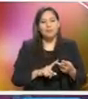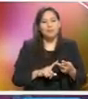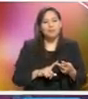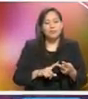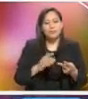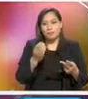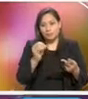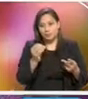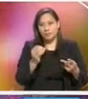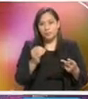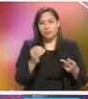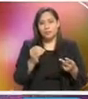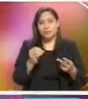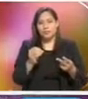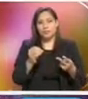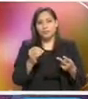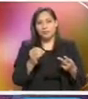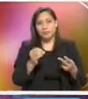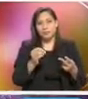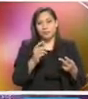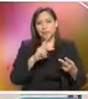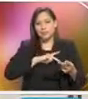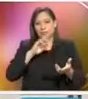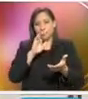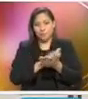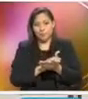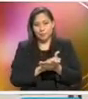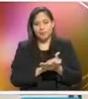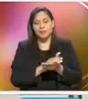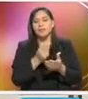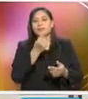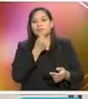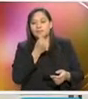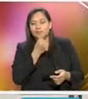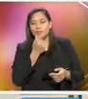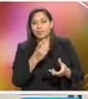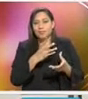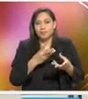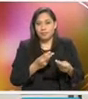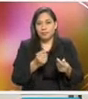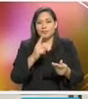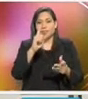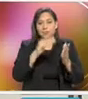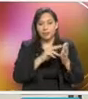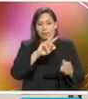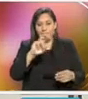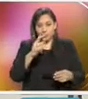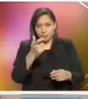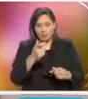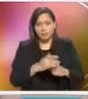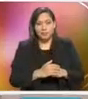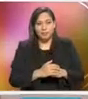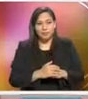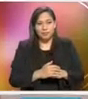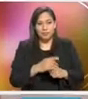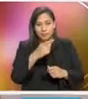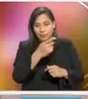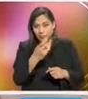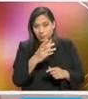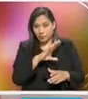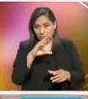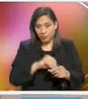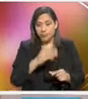bueno, ahora, vamos a ver, este ejercicio es que tu ingreso sea de 12,000 pesos, ¿no? Ahora, el gasto que tenemos